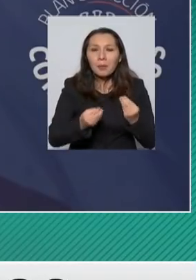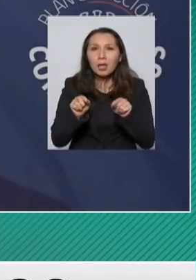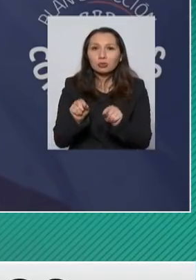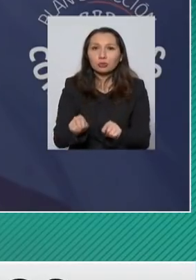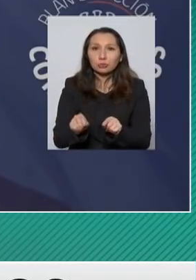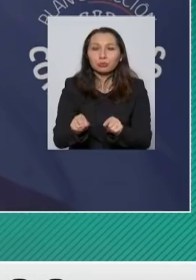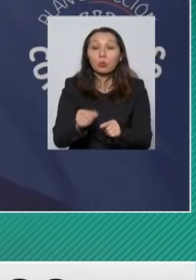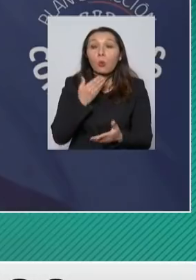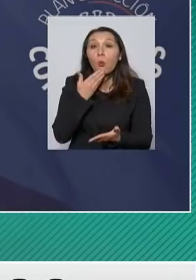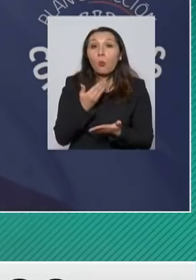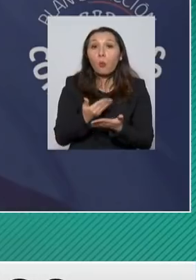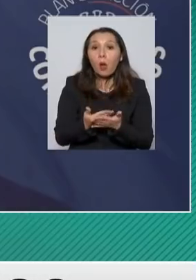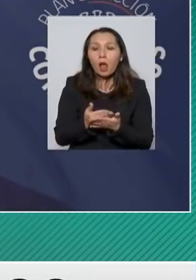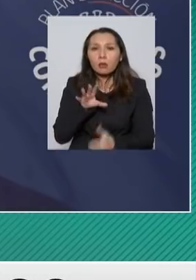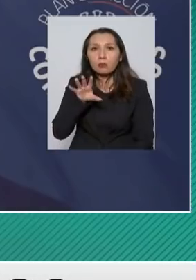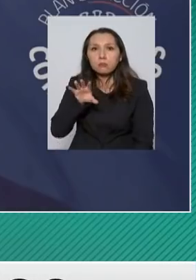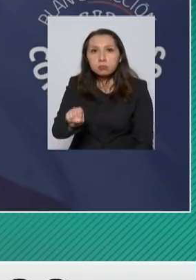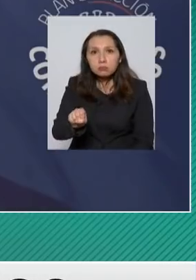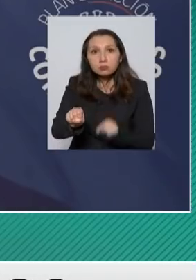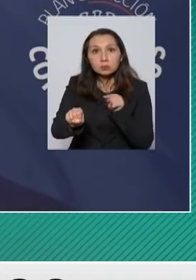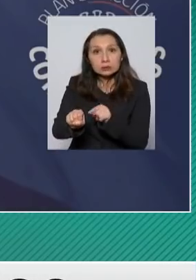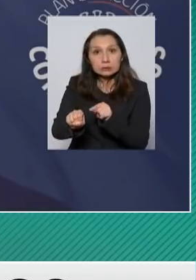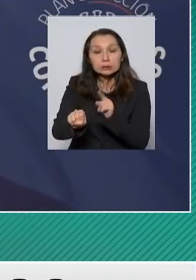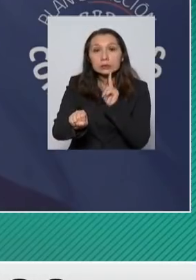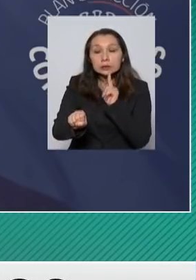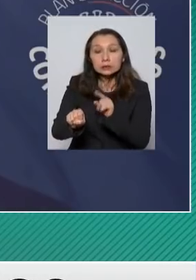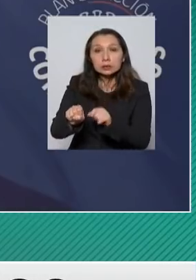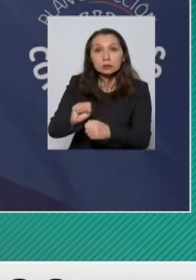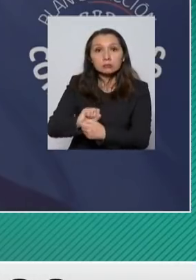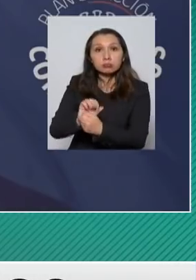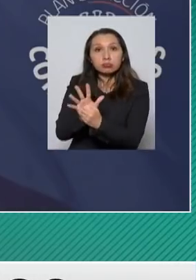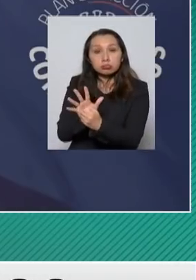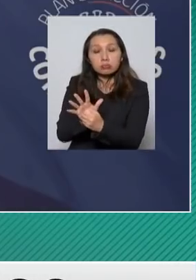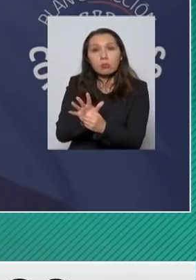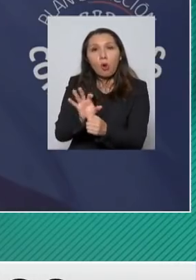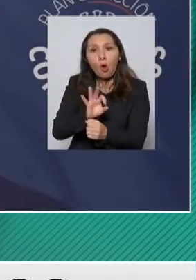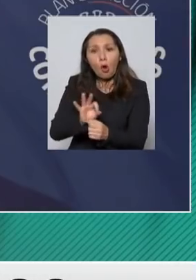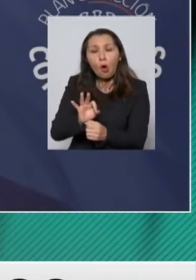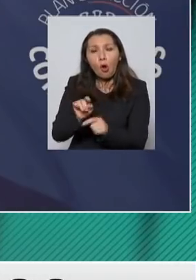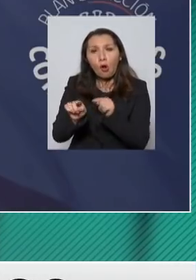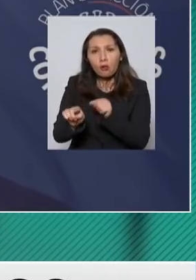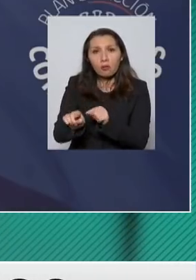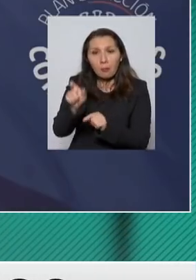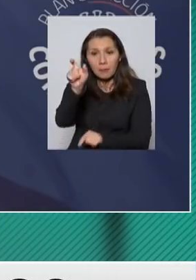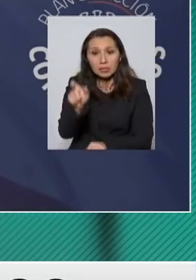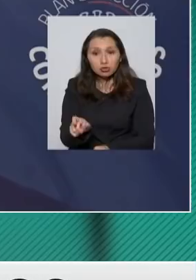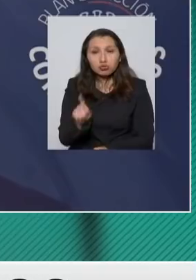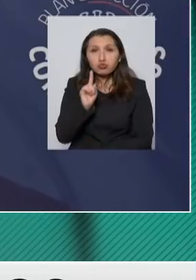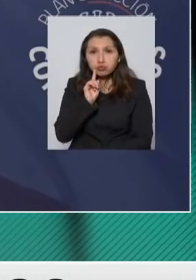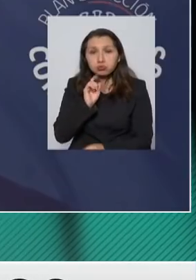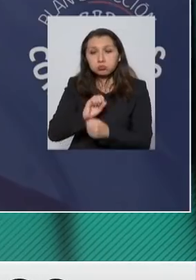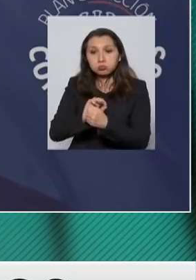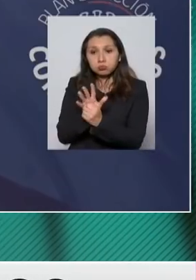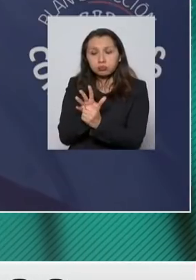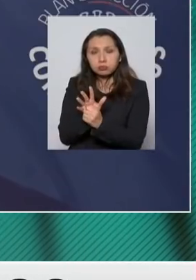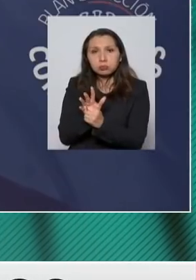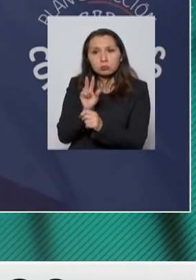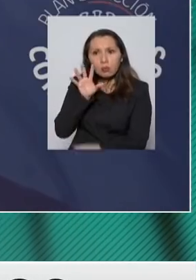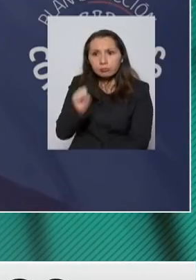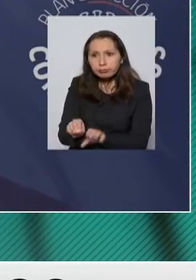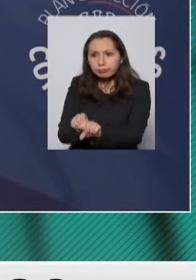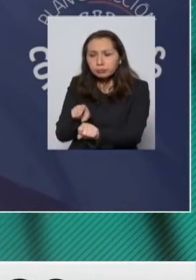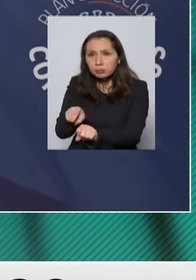cierto?, cuando se detecta una situación o se presenta una situación de personas con contagio o personas con